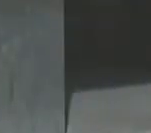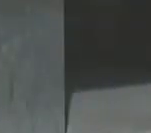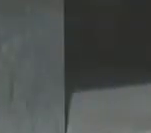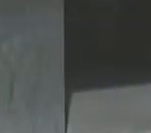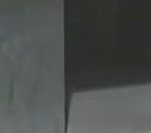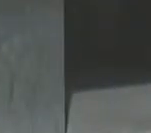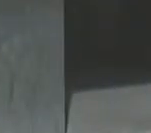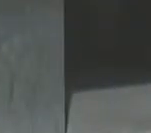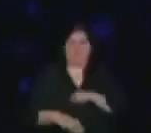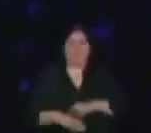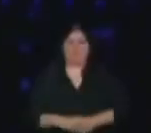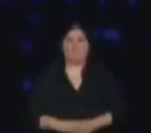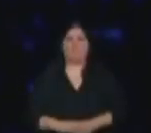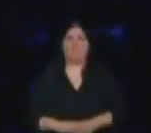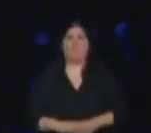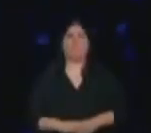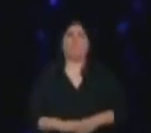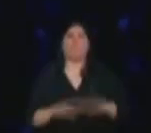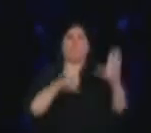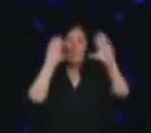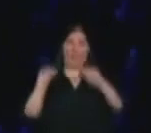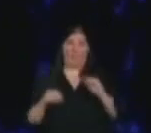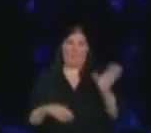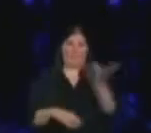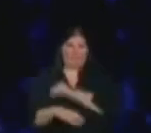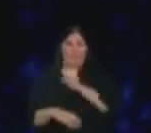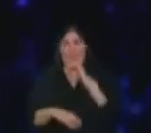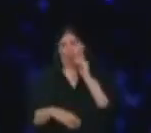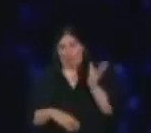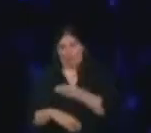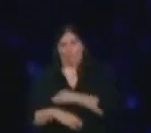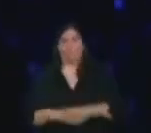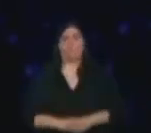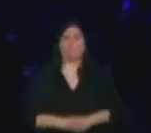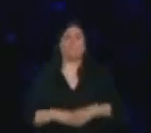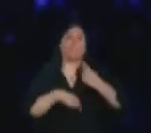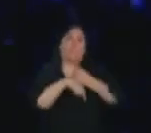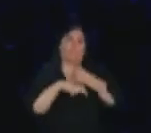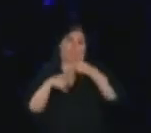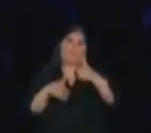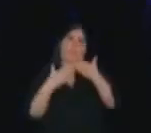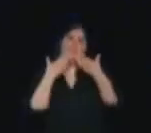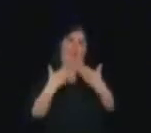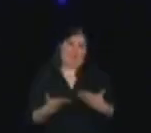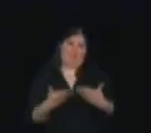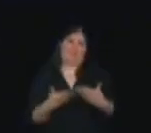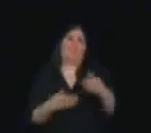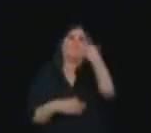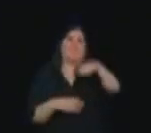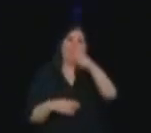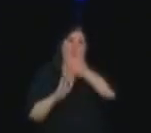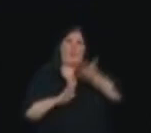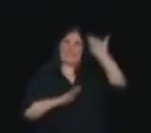de una gira federal que iba a comenzar en las provincias de Mendoza y San Juan y que lo iba a llevar también a Entre Ríos, Río Negro, Santa